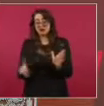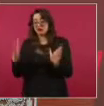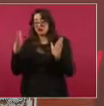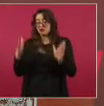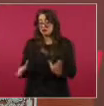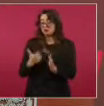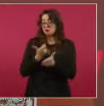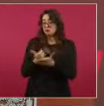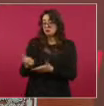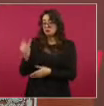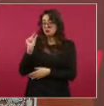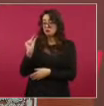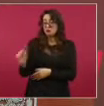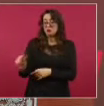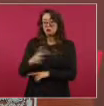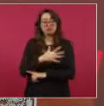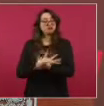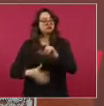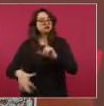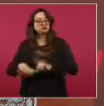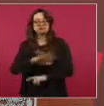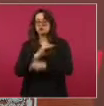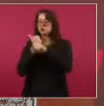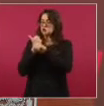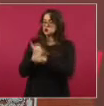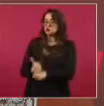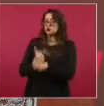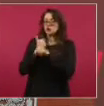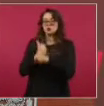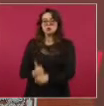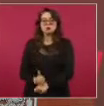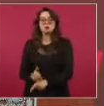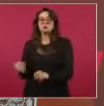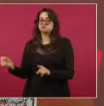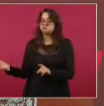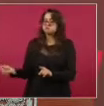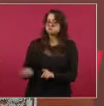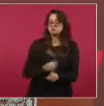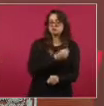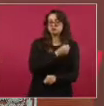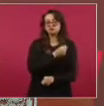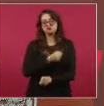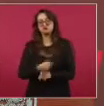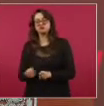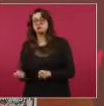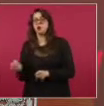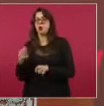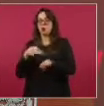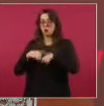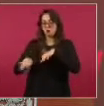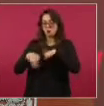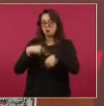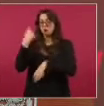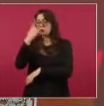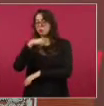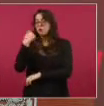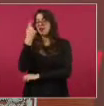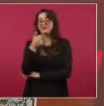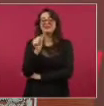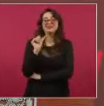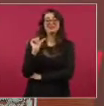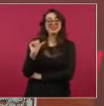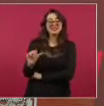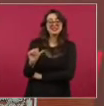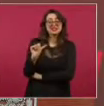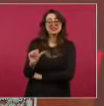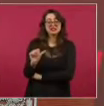infames. Abundan los testimonios de maltrato y de jornadas de 16 horas.